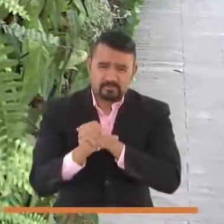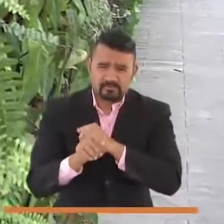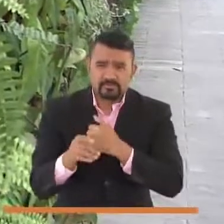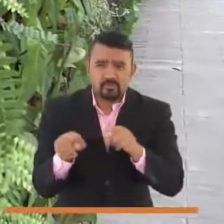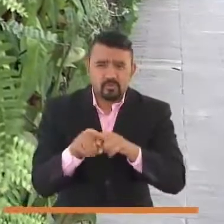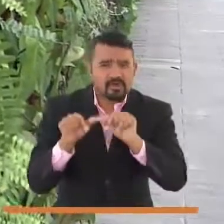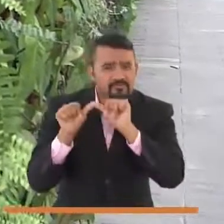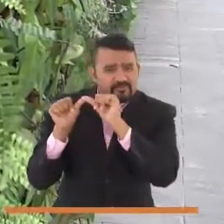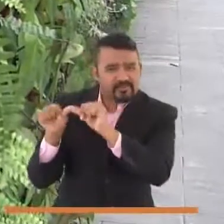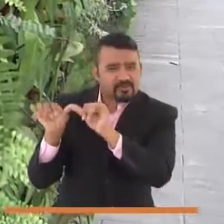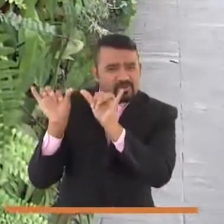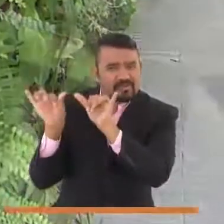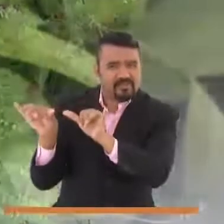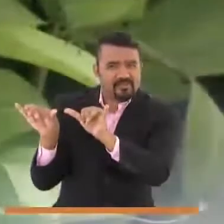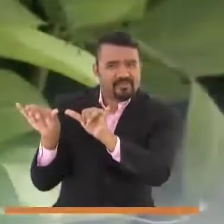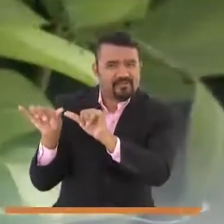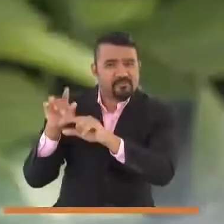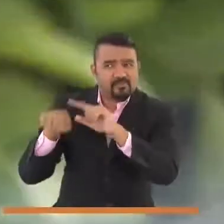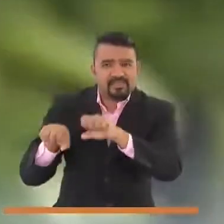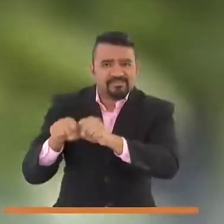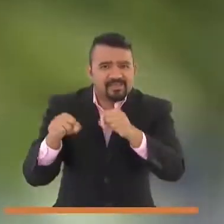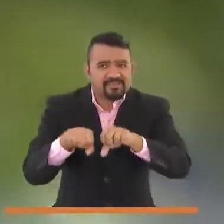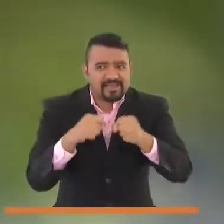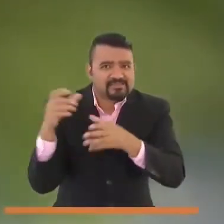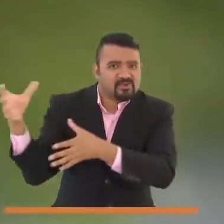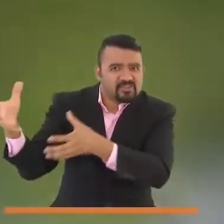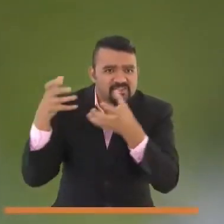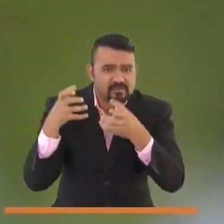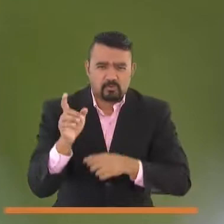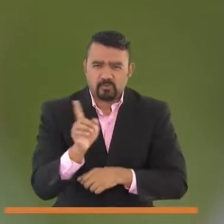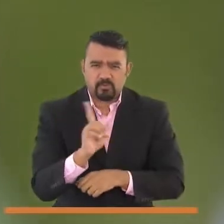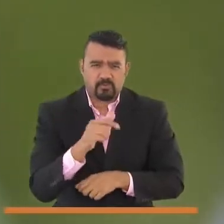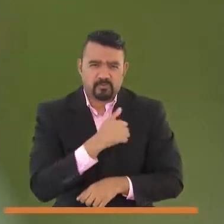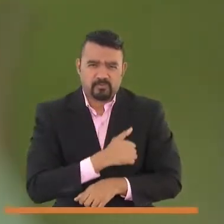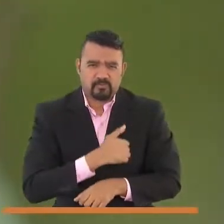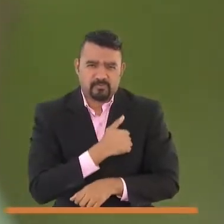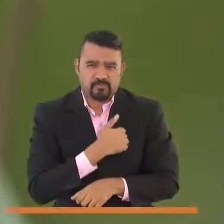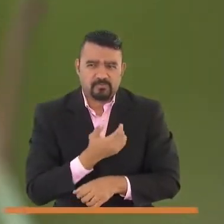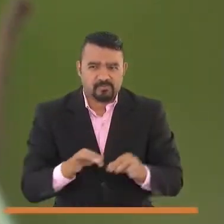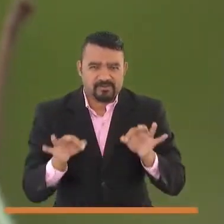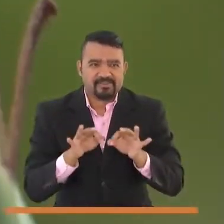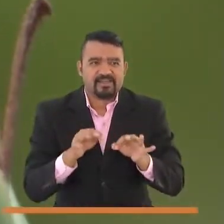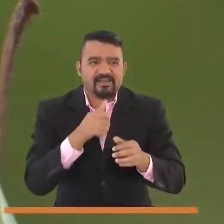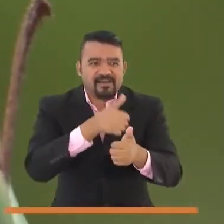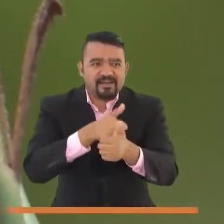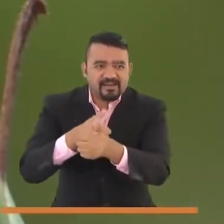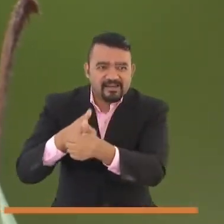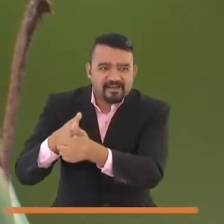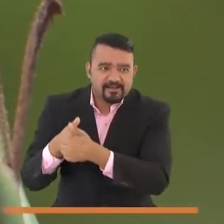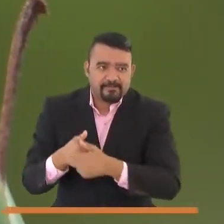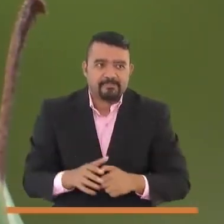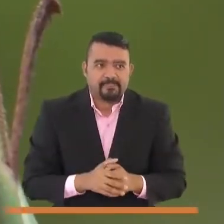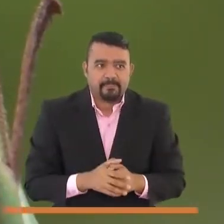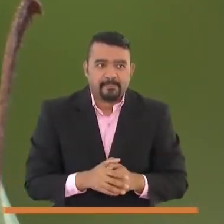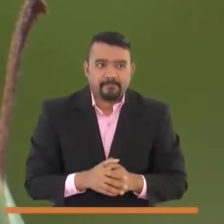ayuden a cuidar este espacio verde. Es un espacio que entre todos lo podemos cuidar, el municipio no lo va a descuidar, pero